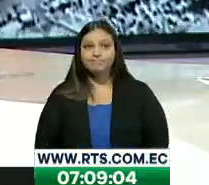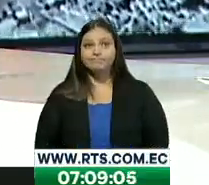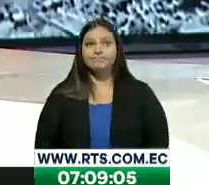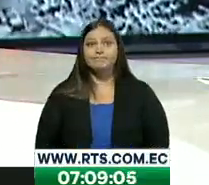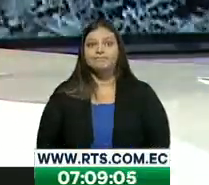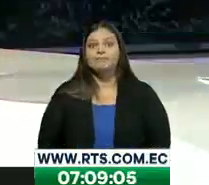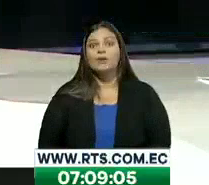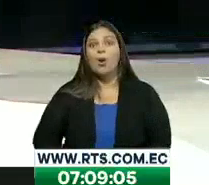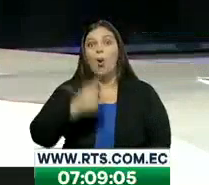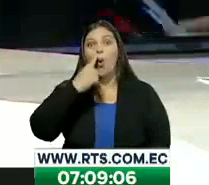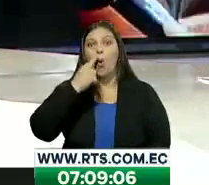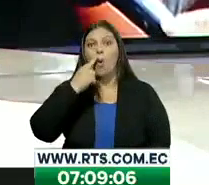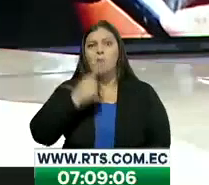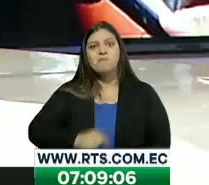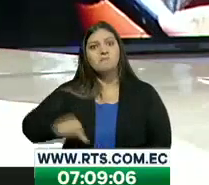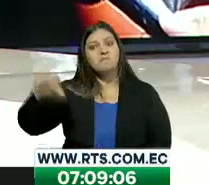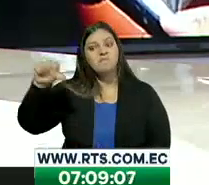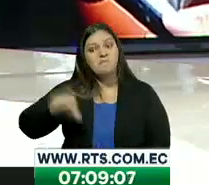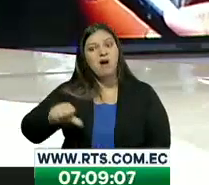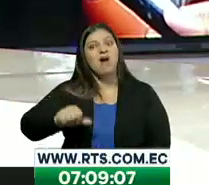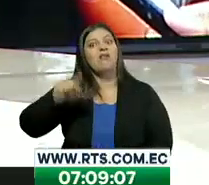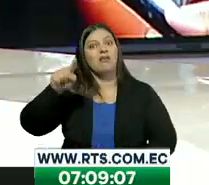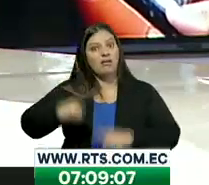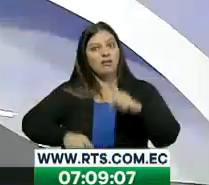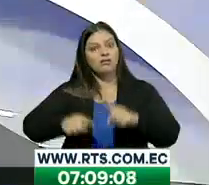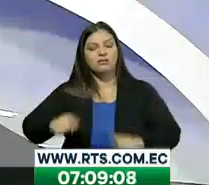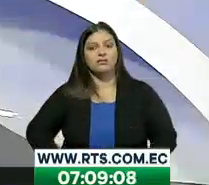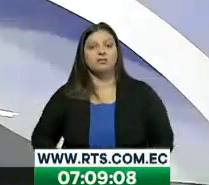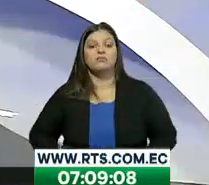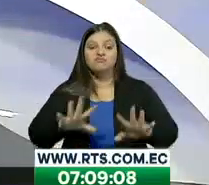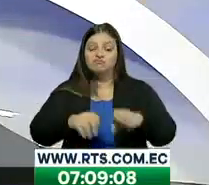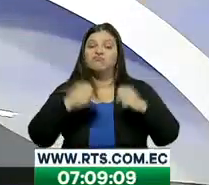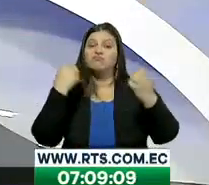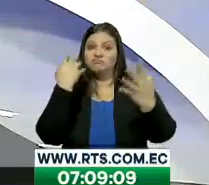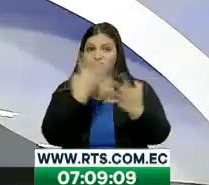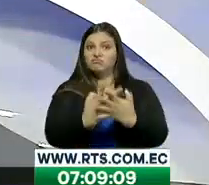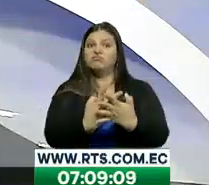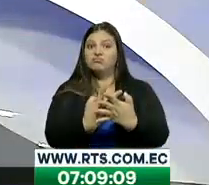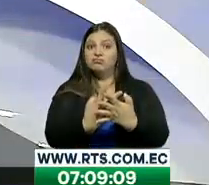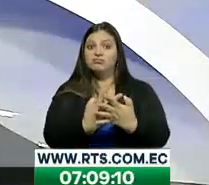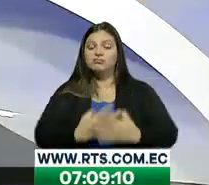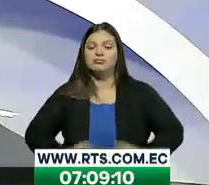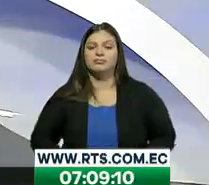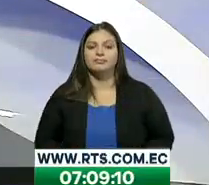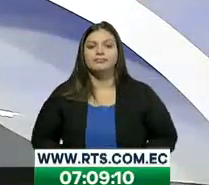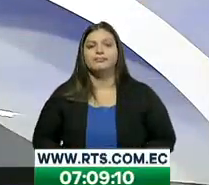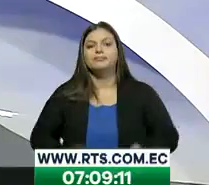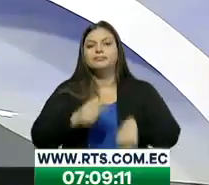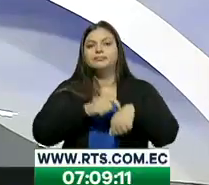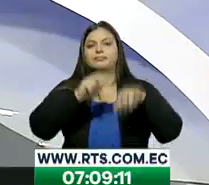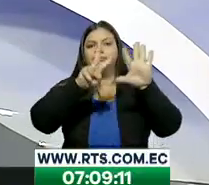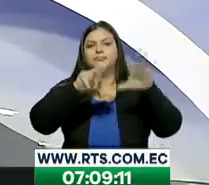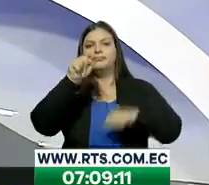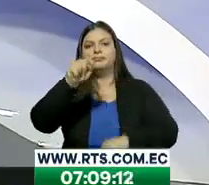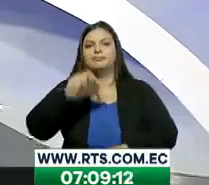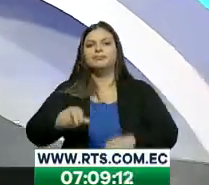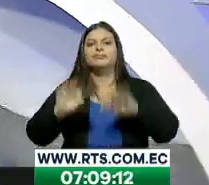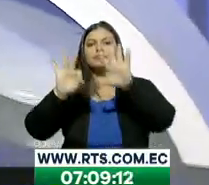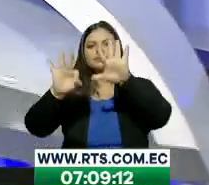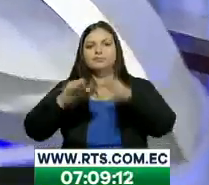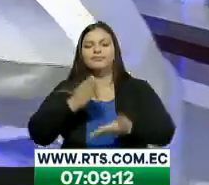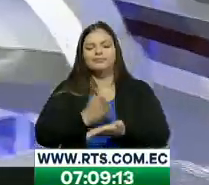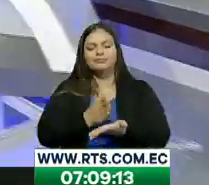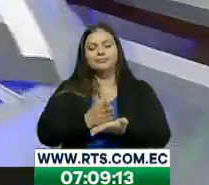mal, pues debe pagarla en la cárcel como debe ser. Totalmente. Muy bien, con esto nos vamos a una pausa, 7 y 8 de la mañana, día lunes, Adriana. Ya regresamos